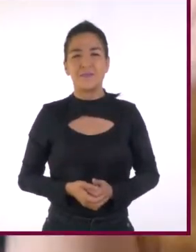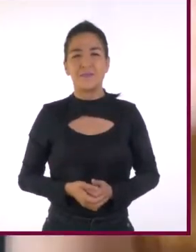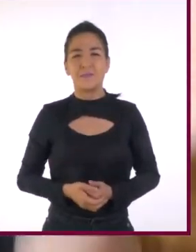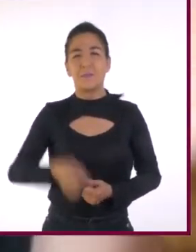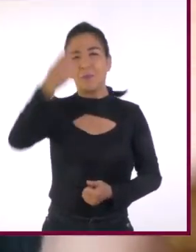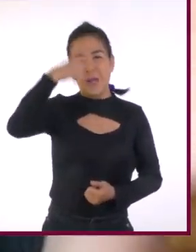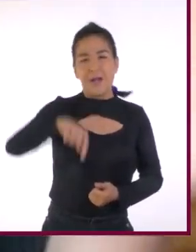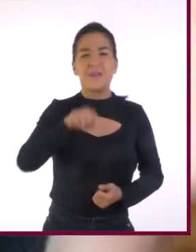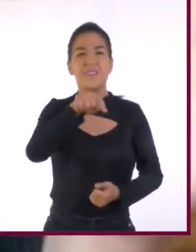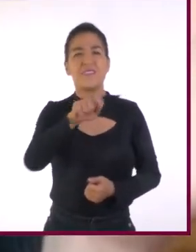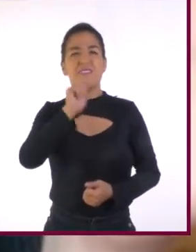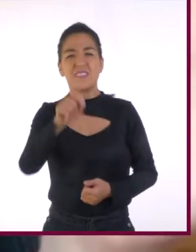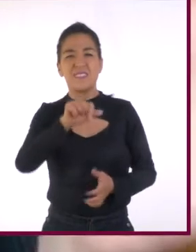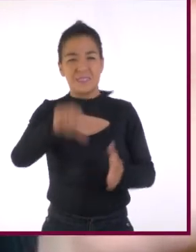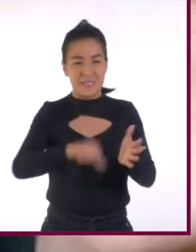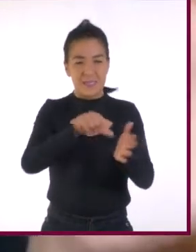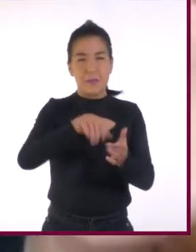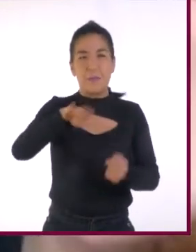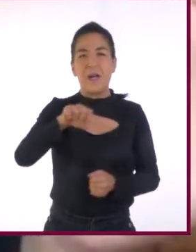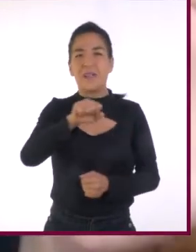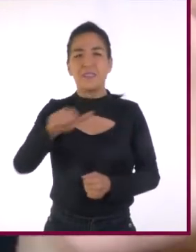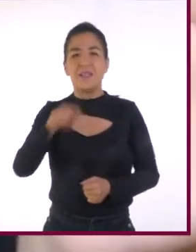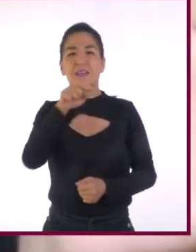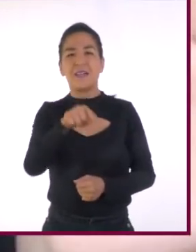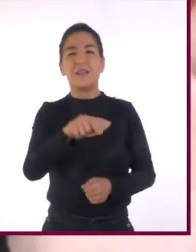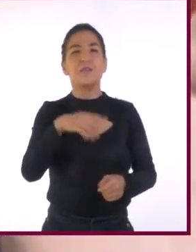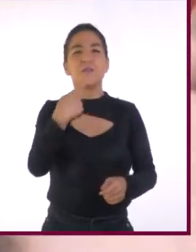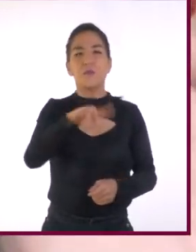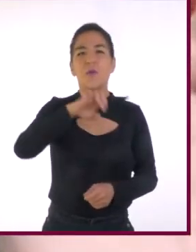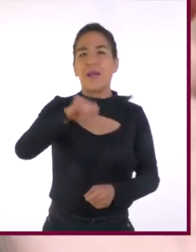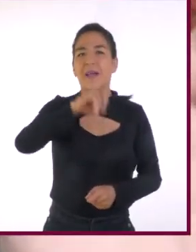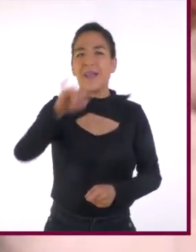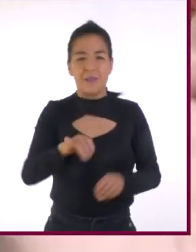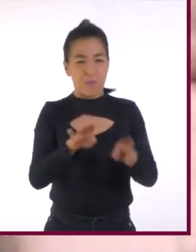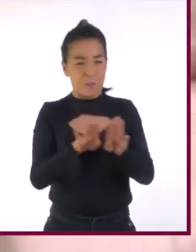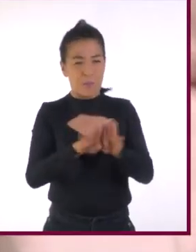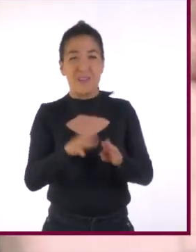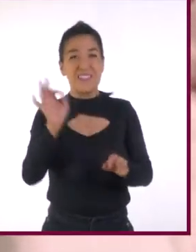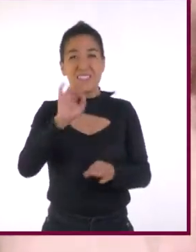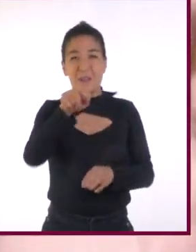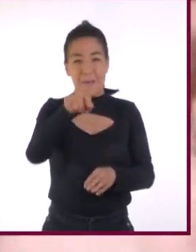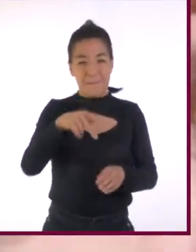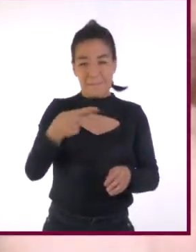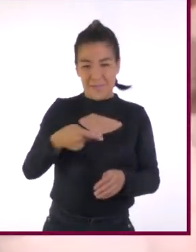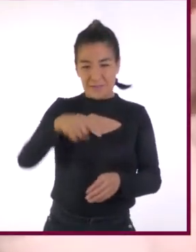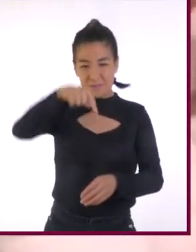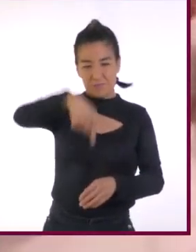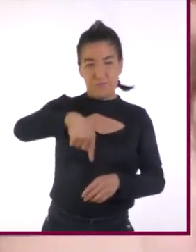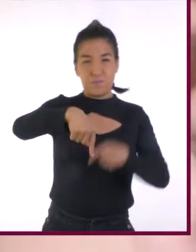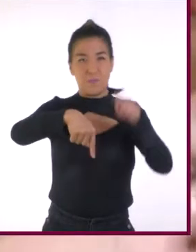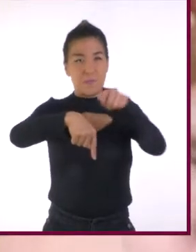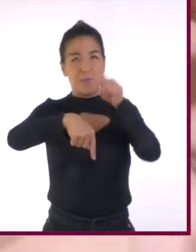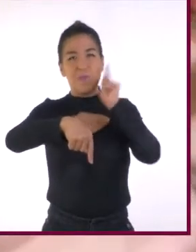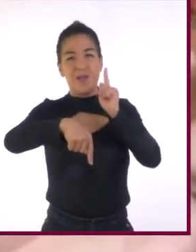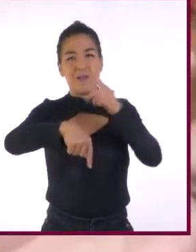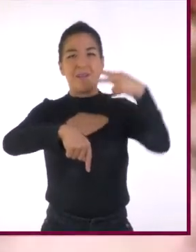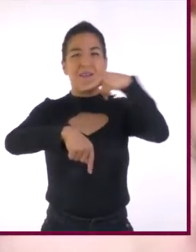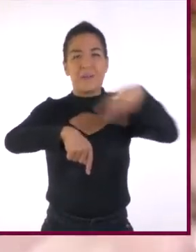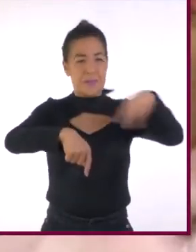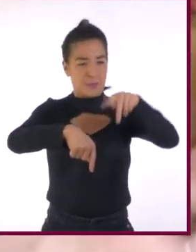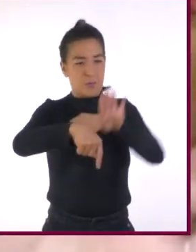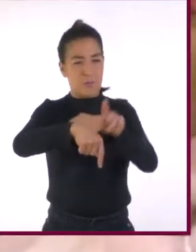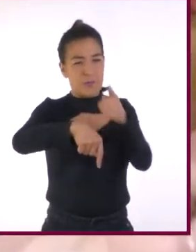que empíricamente estamos utilizando todo el tiempo. Y a mí se me ocurren ahorita como ejemplos muy divertidos en la danza, ¿no? En la